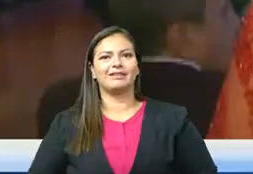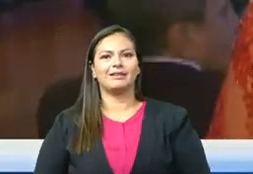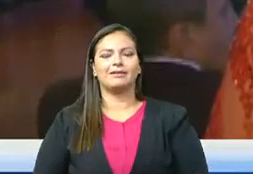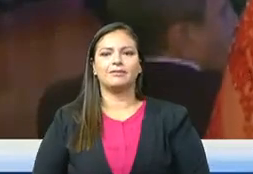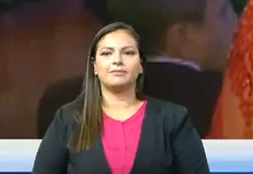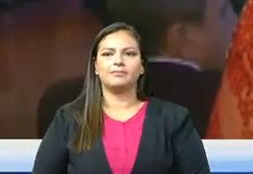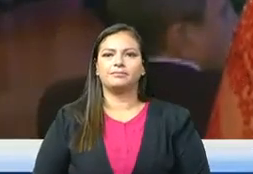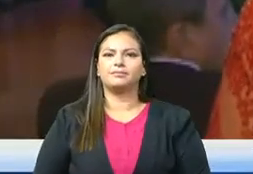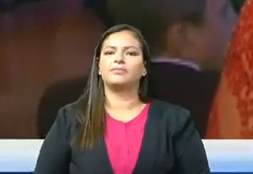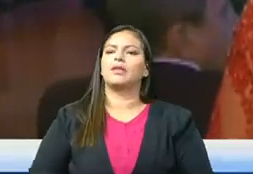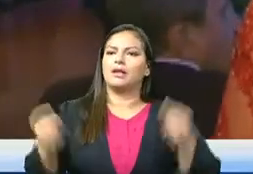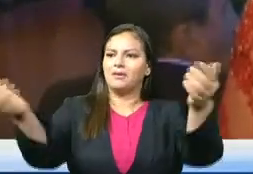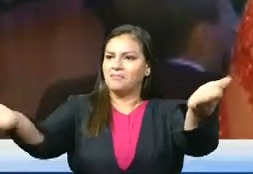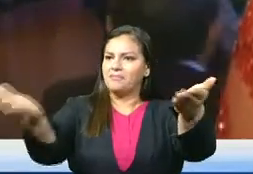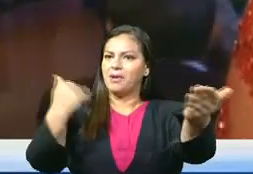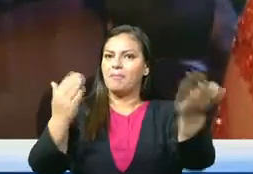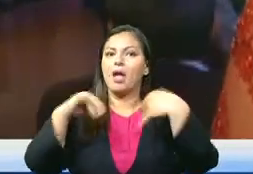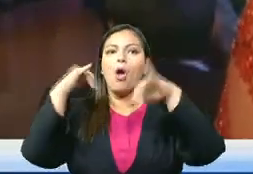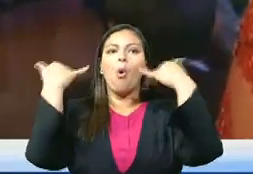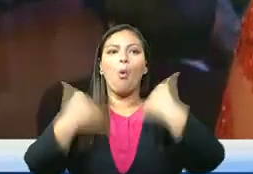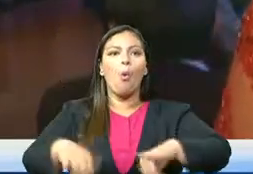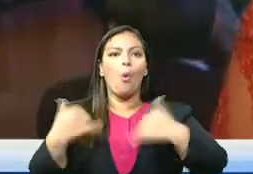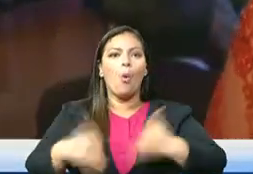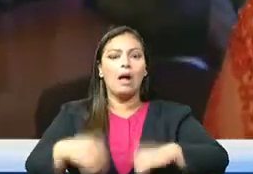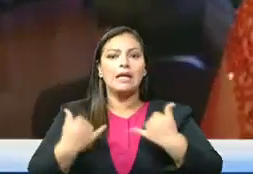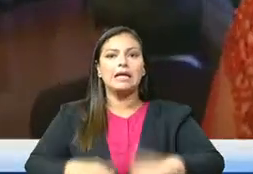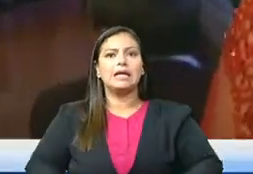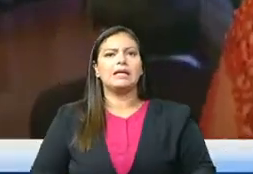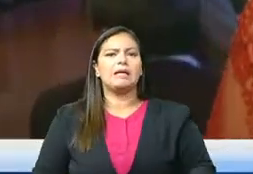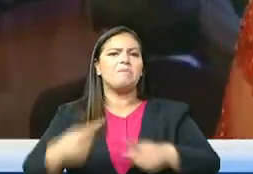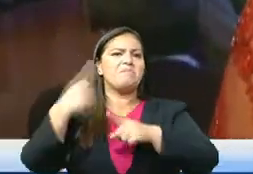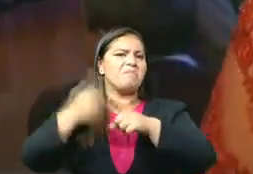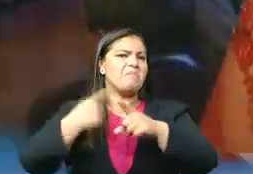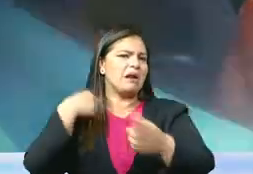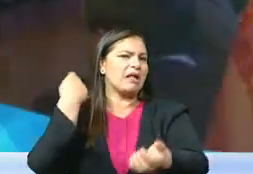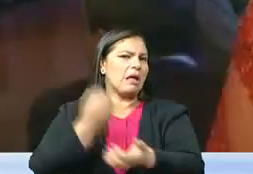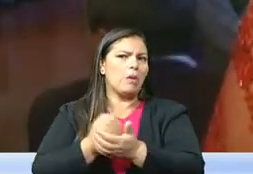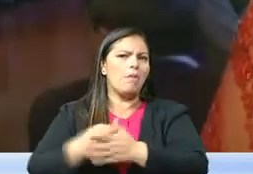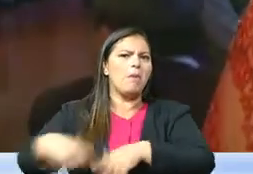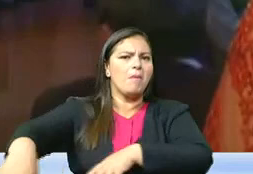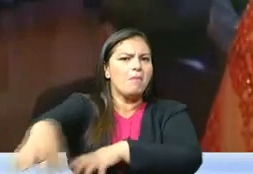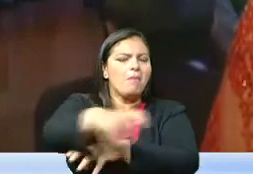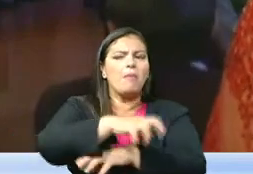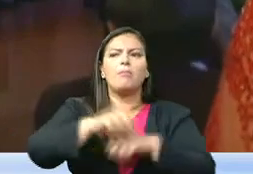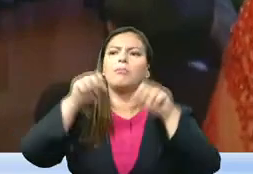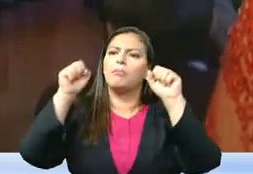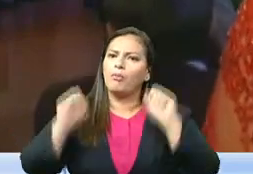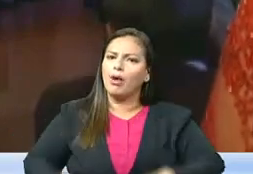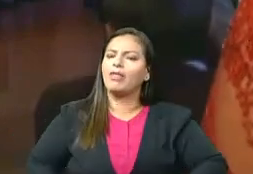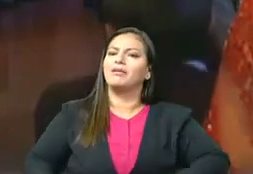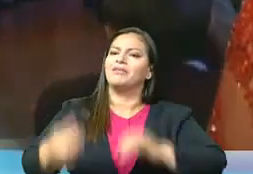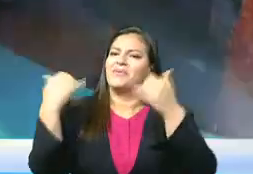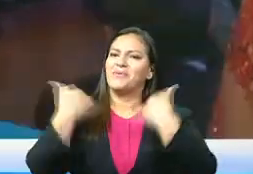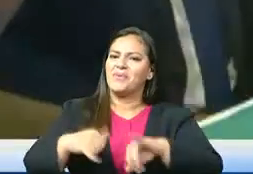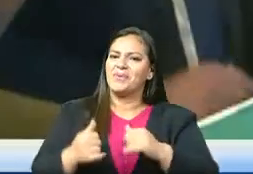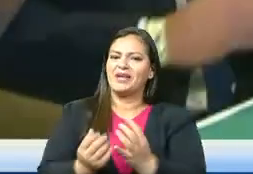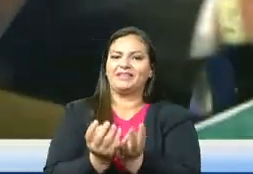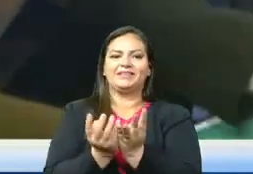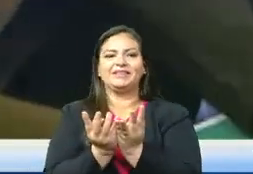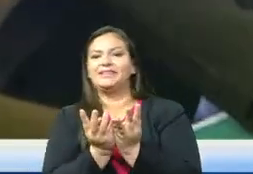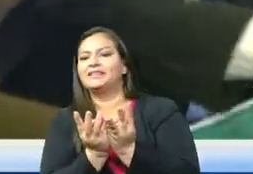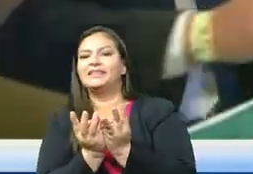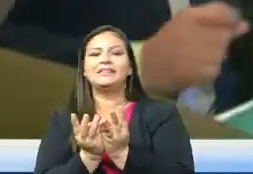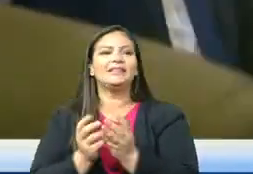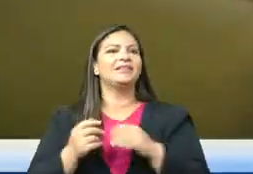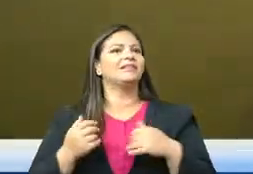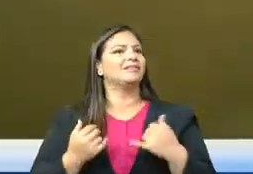Que el 40 sea hecho en todos los mercados de Quito. Ojalá fuera posible en los 54, pero vamos a intentar la mayoría de los mercados. El